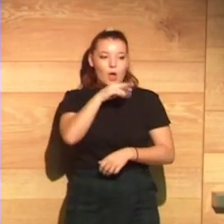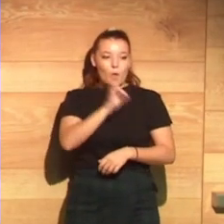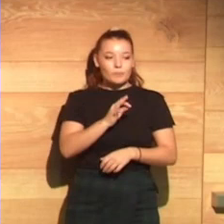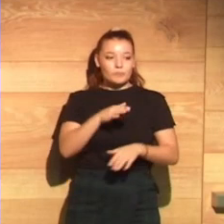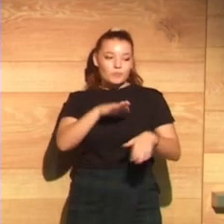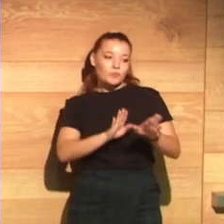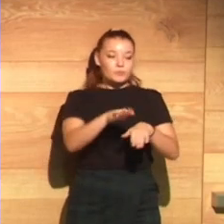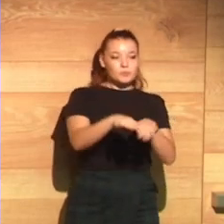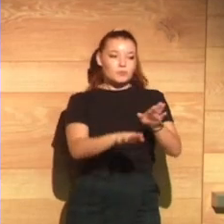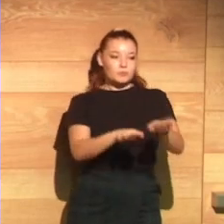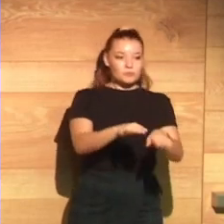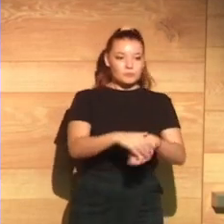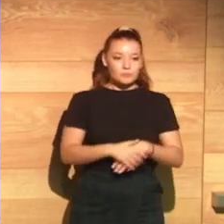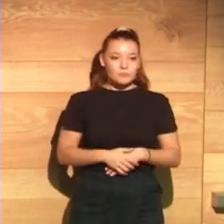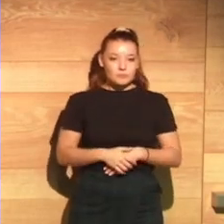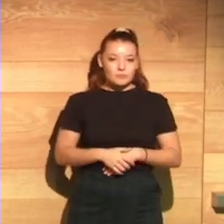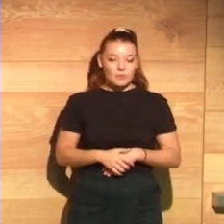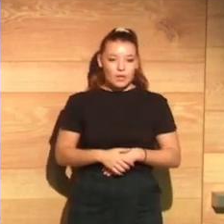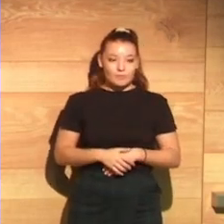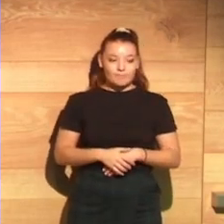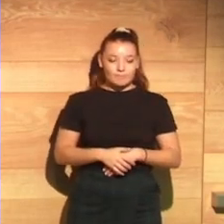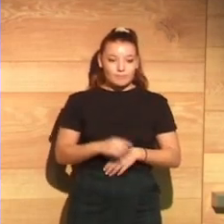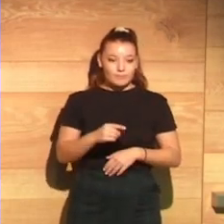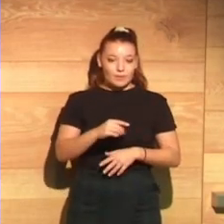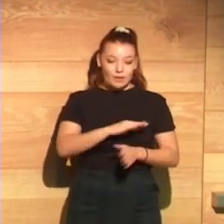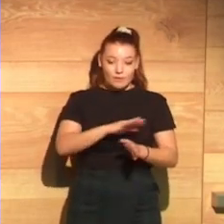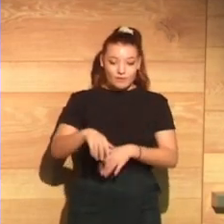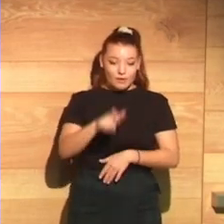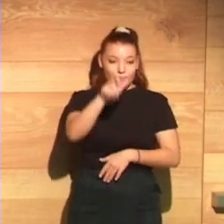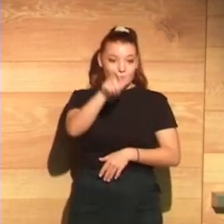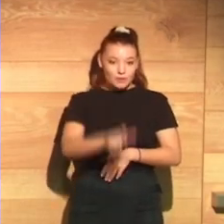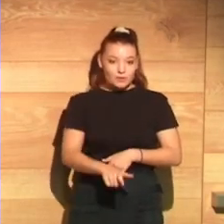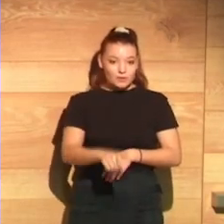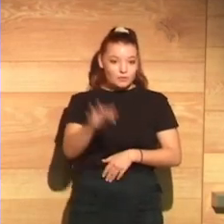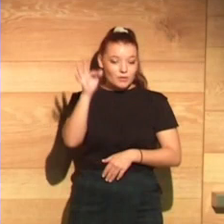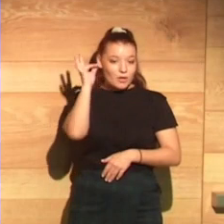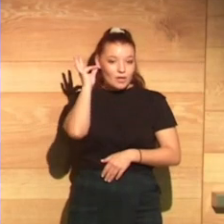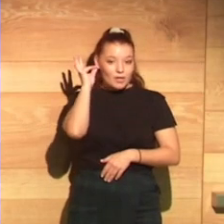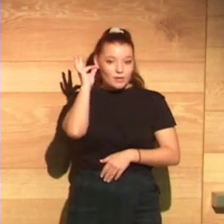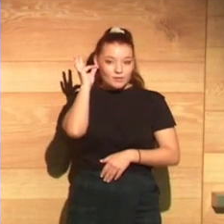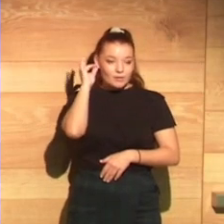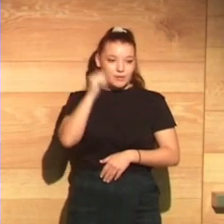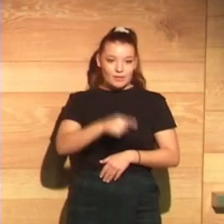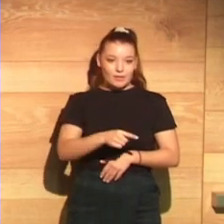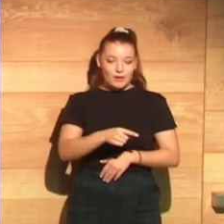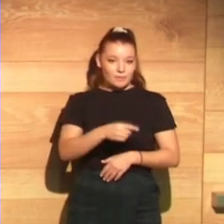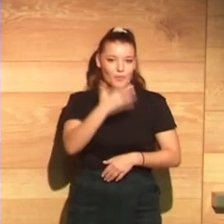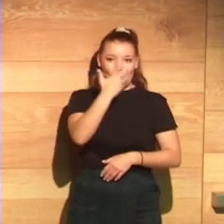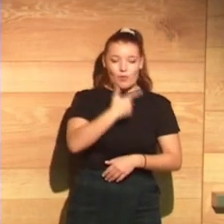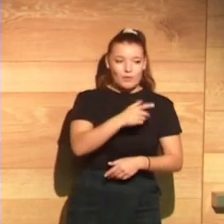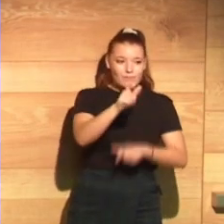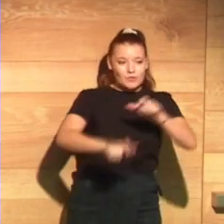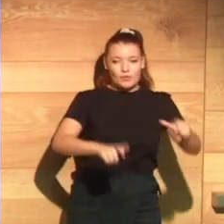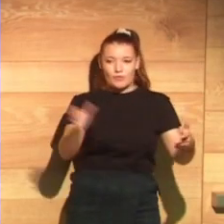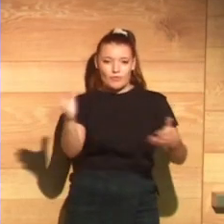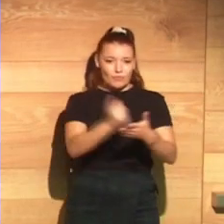leía un montón y uno de los libros era anatómico, y construye un personaje que lo peta, ¿no? O